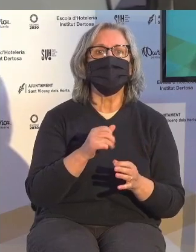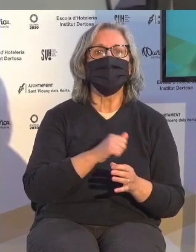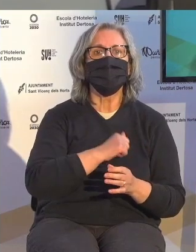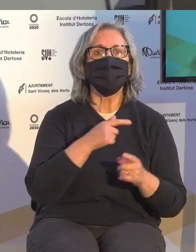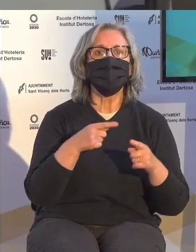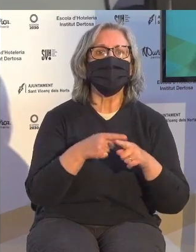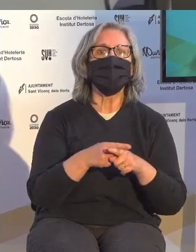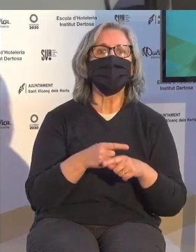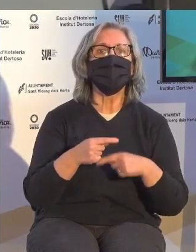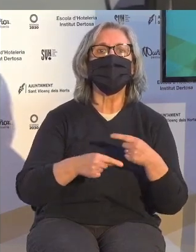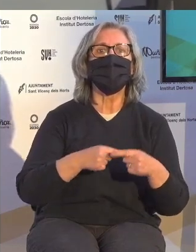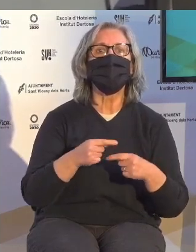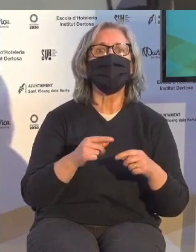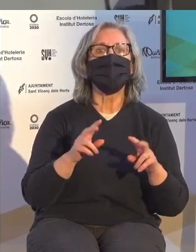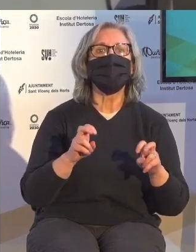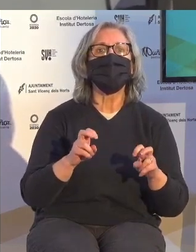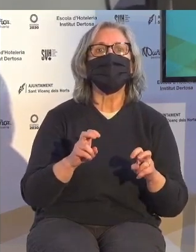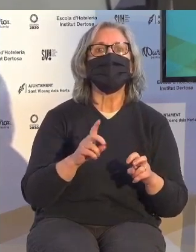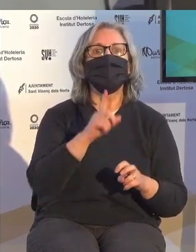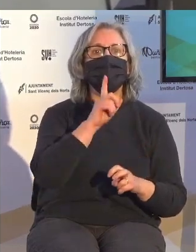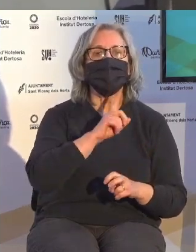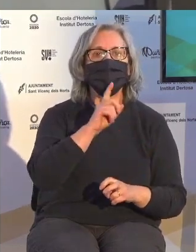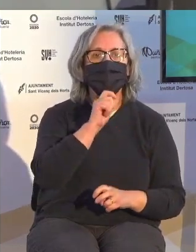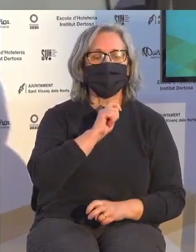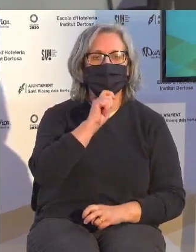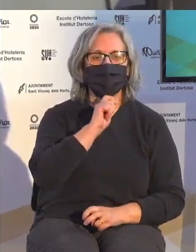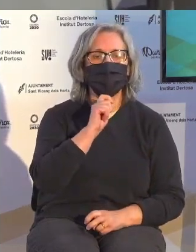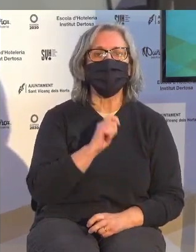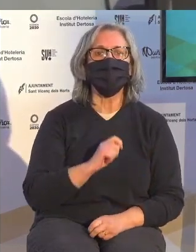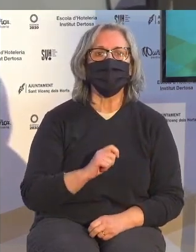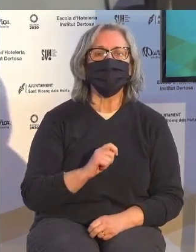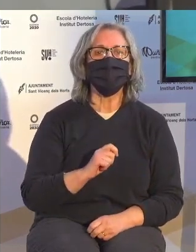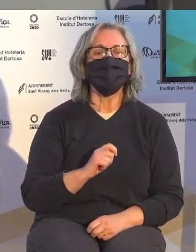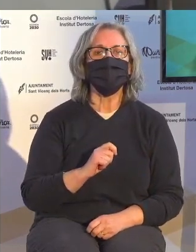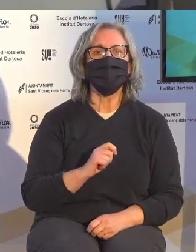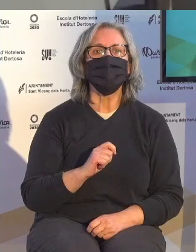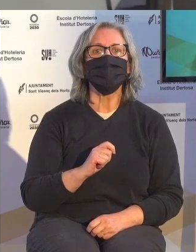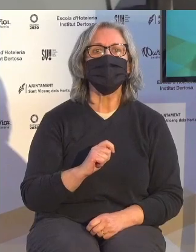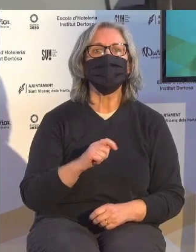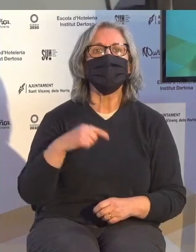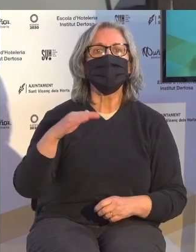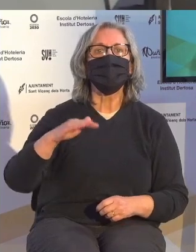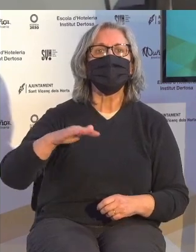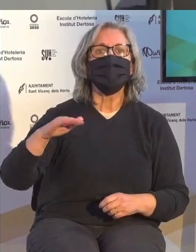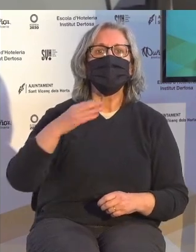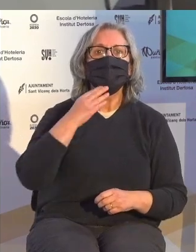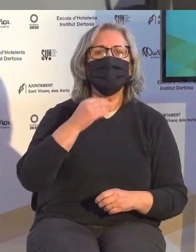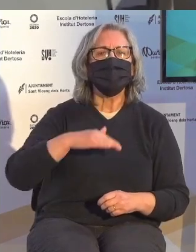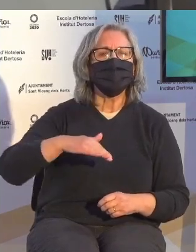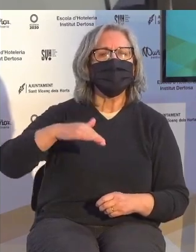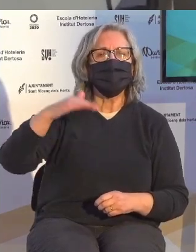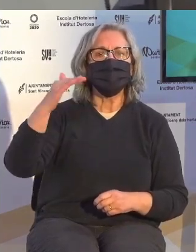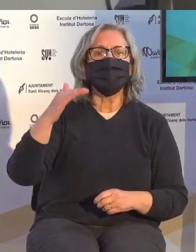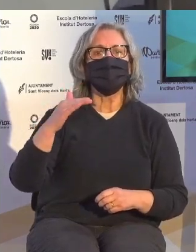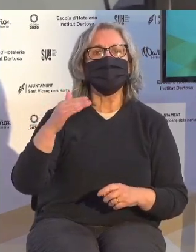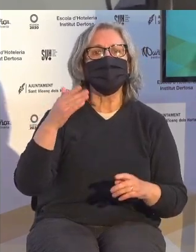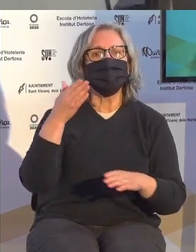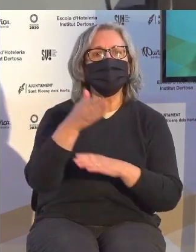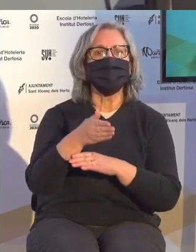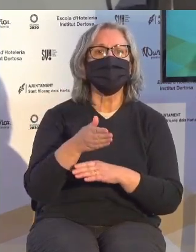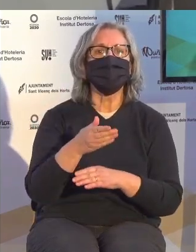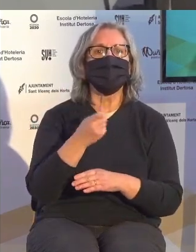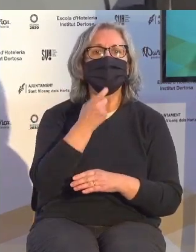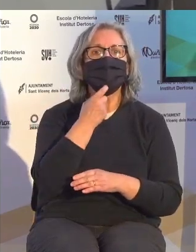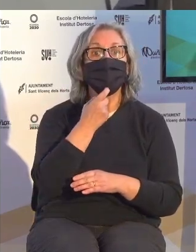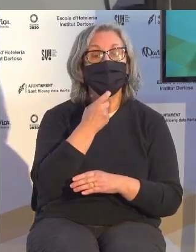y de aceites de bien partido y espero porque te motivó que demolió bases va a trasladar a finlandia para comenzar a trabajar el